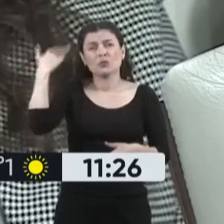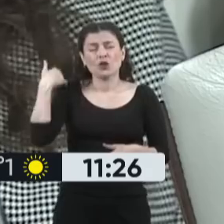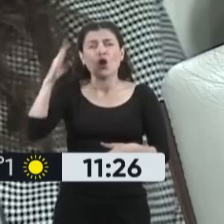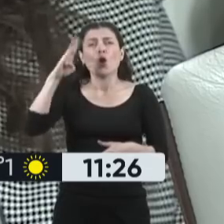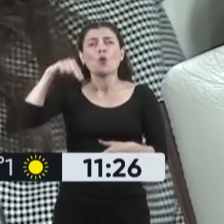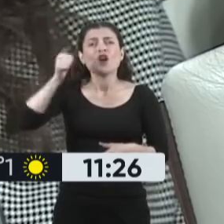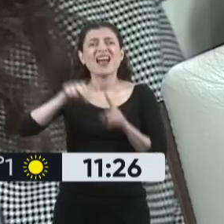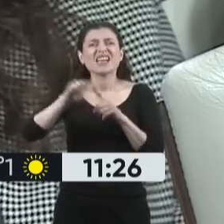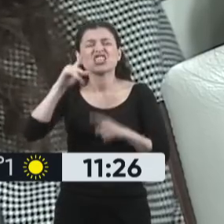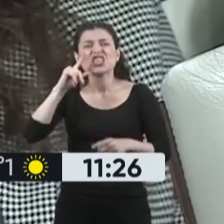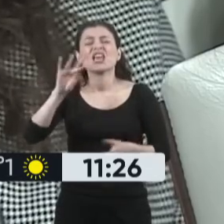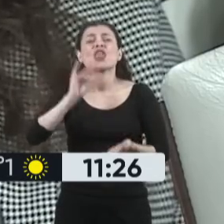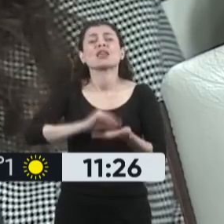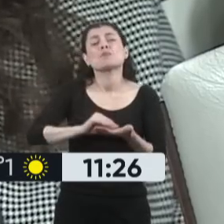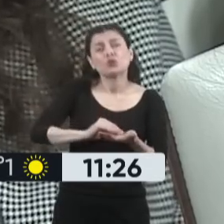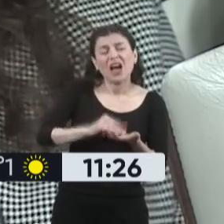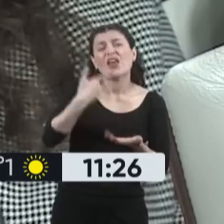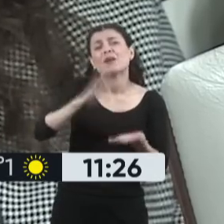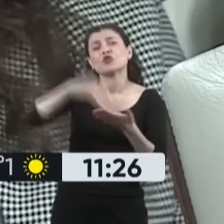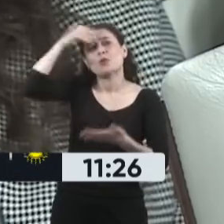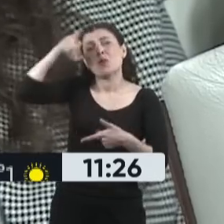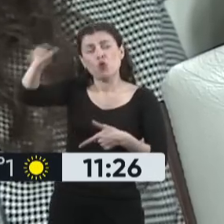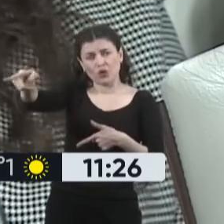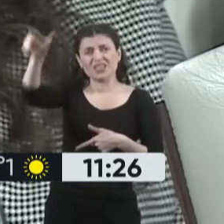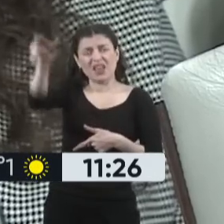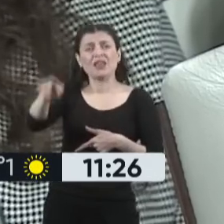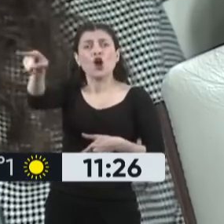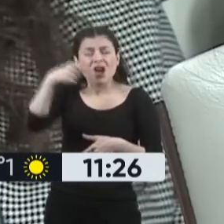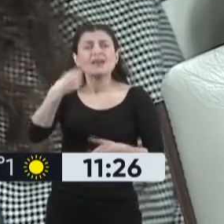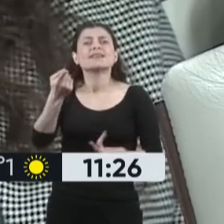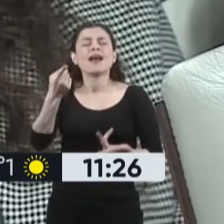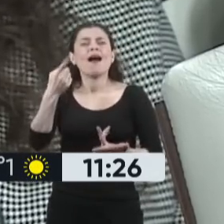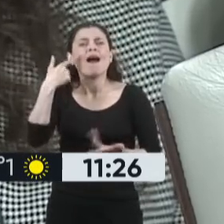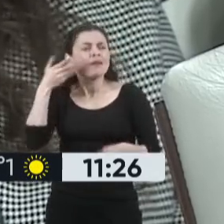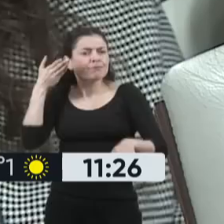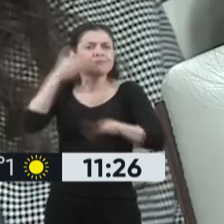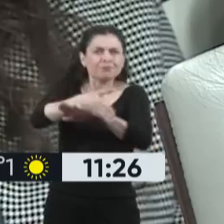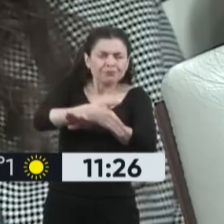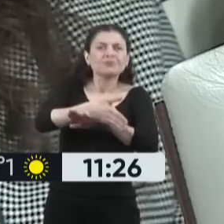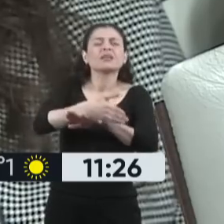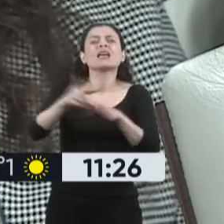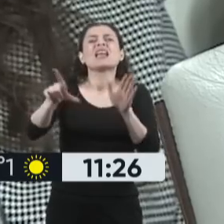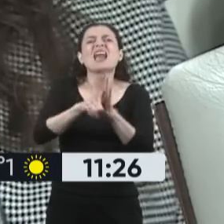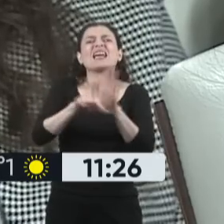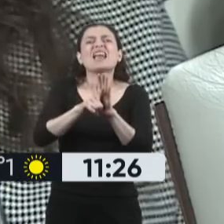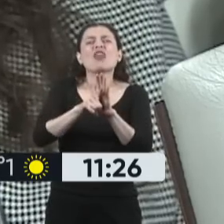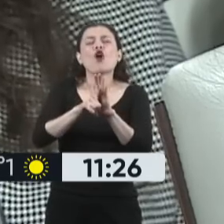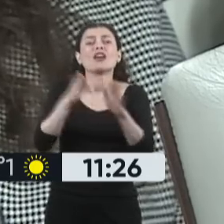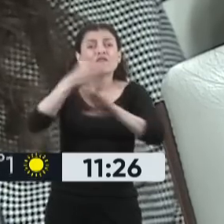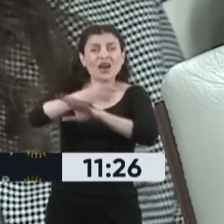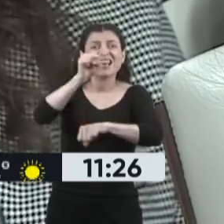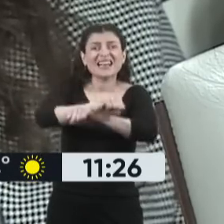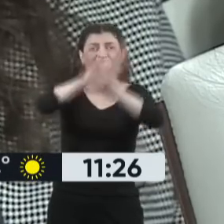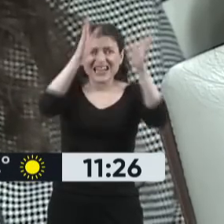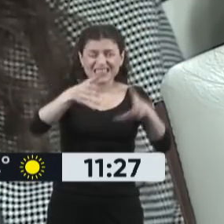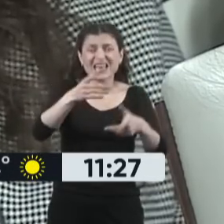Bonacci planteó que la ministra de Seguridad, Patricia Bullrich, dio el visto bueno a la visita de los legisladores oficialistas a ex militantes condenados